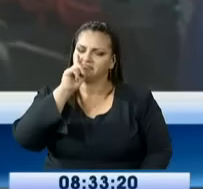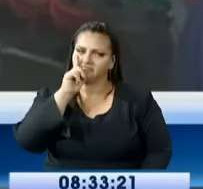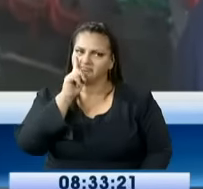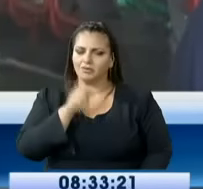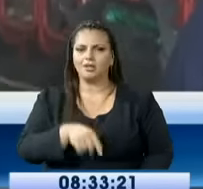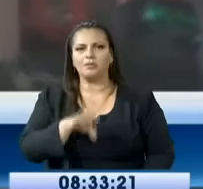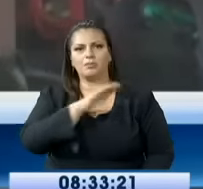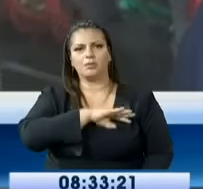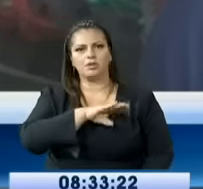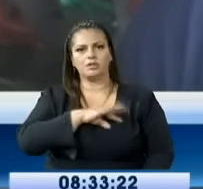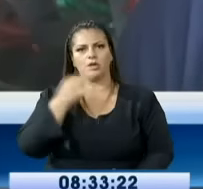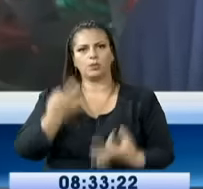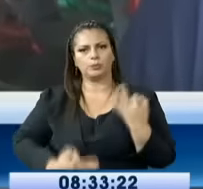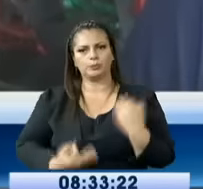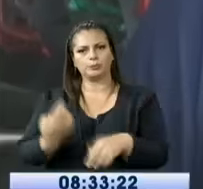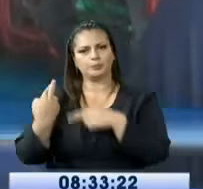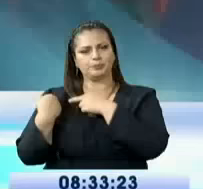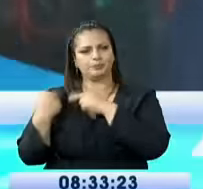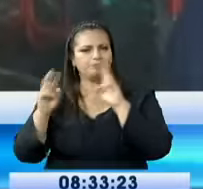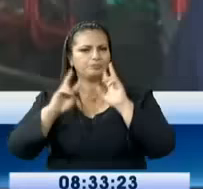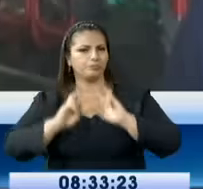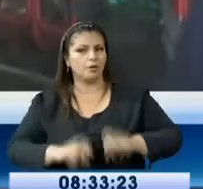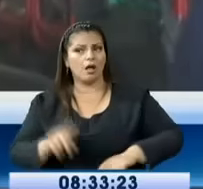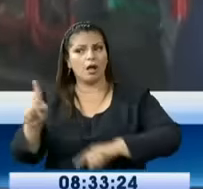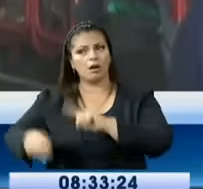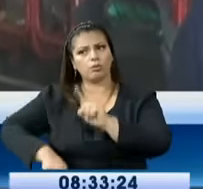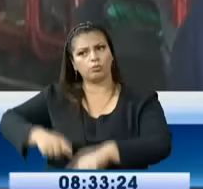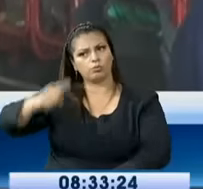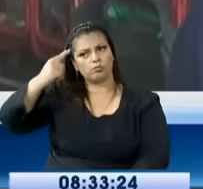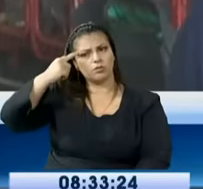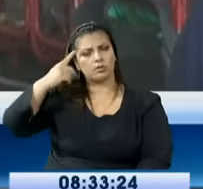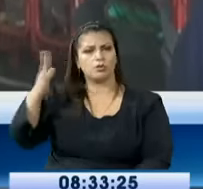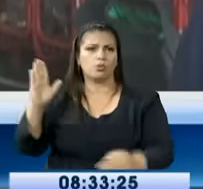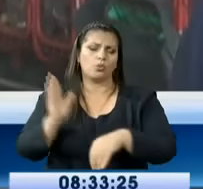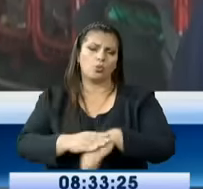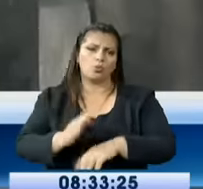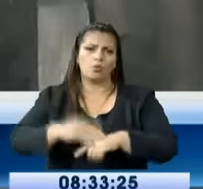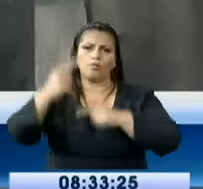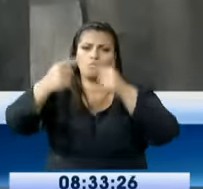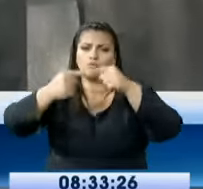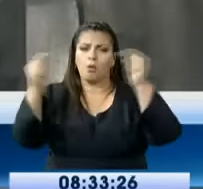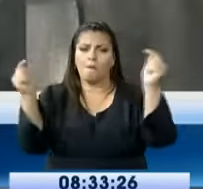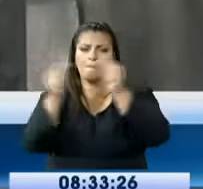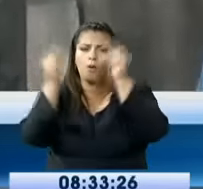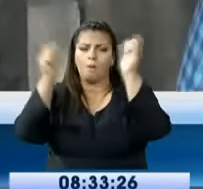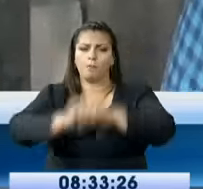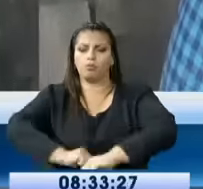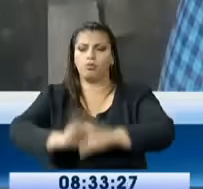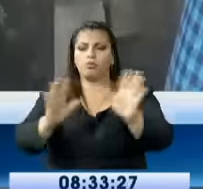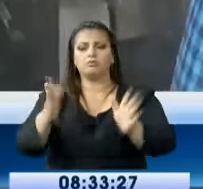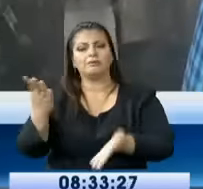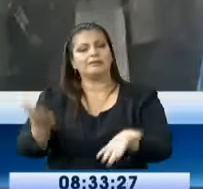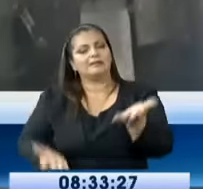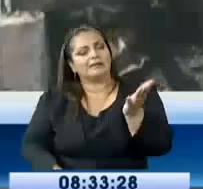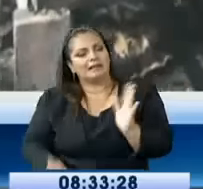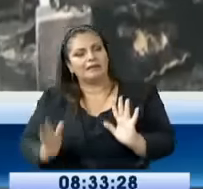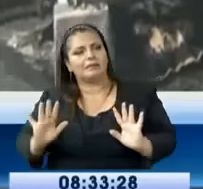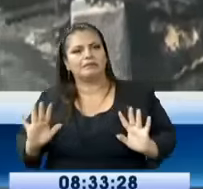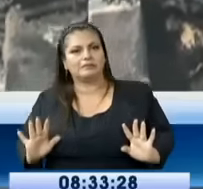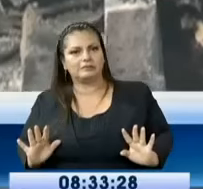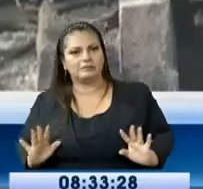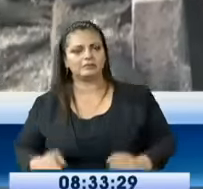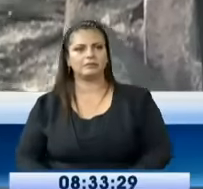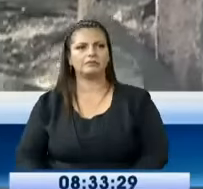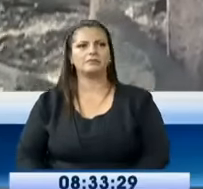personas que dan sus criterios de que pudo haber sido un cortocircuito. Según manifiestan los representantes de este lugar